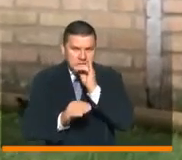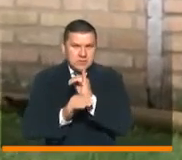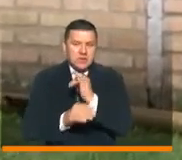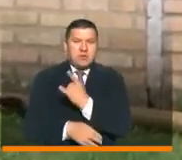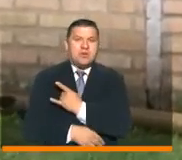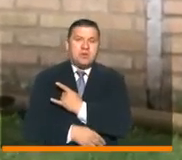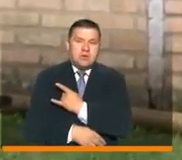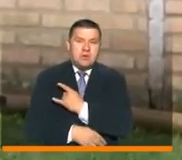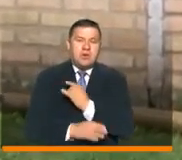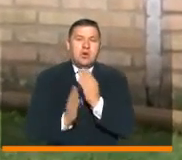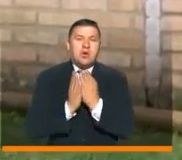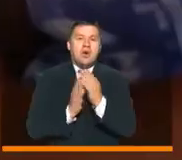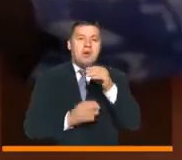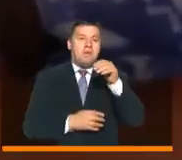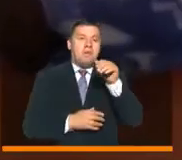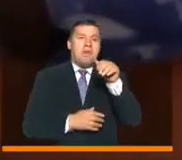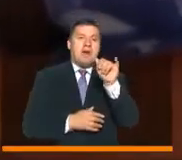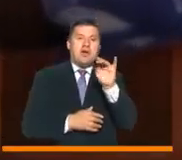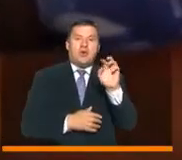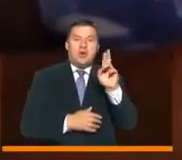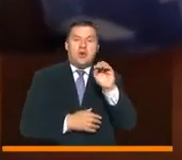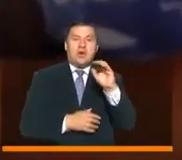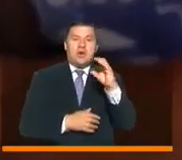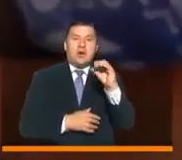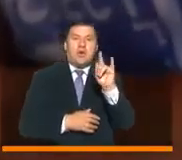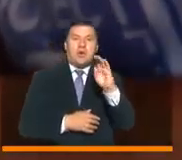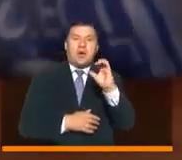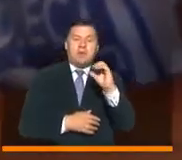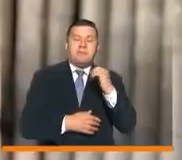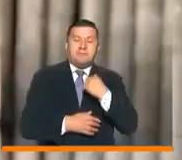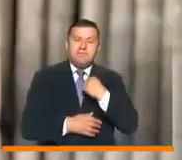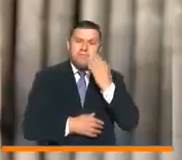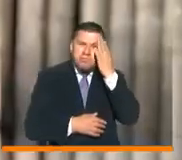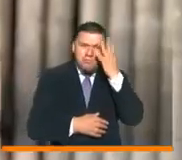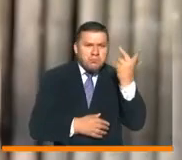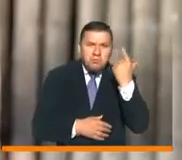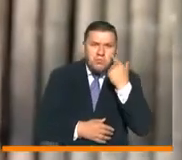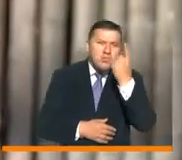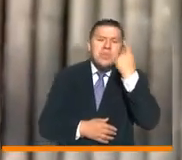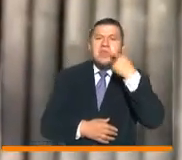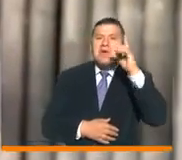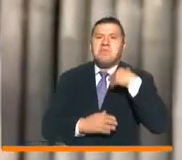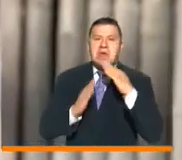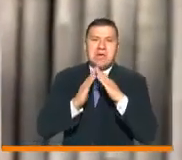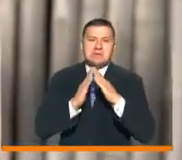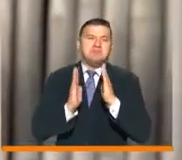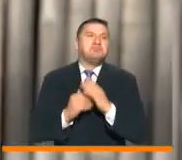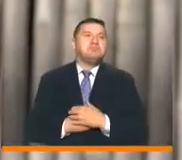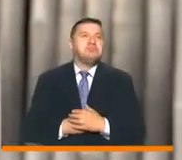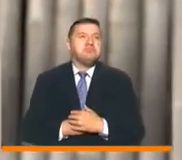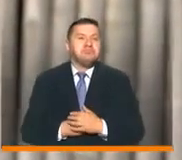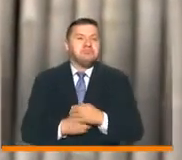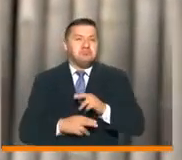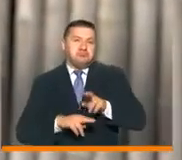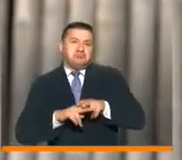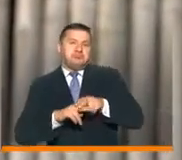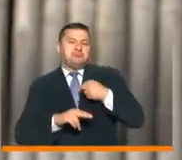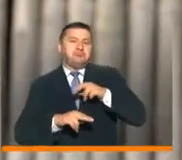institución universitaria Colegio Mayor del Cauca. De esto me enteré, pues un día estaba en mi casa